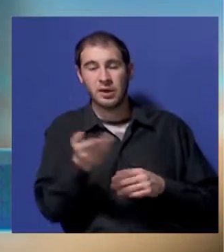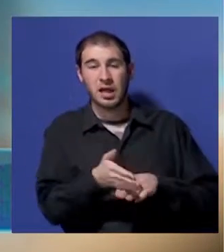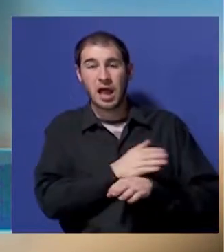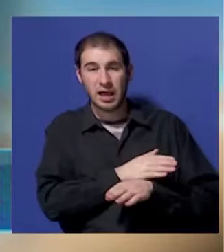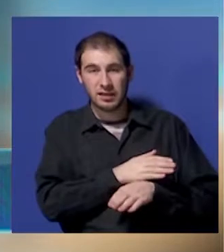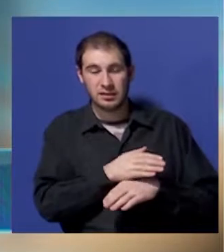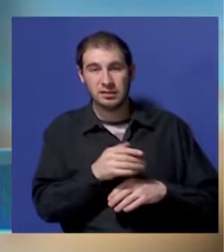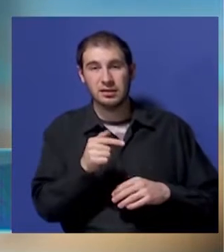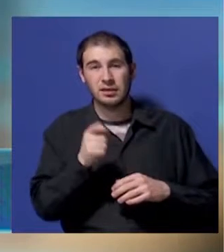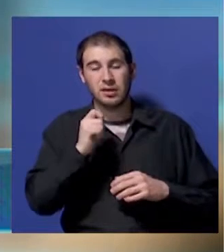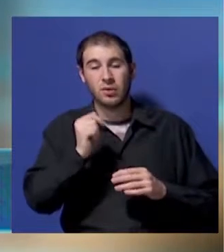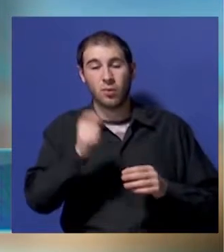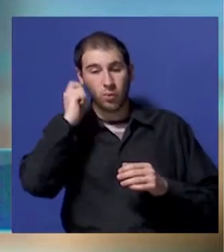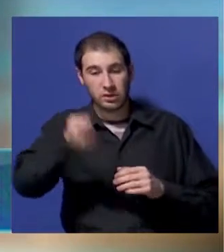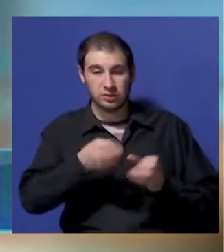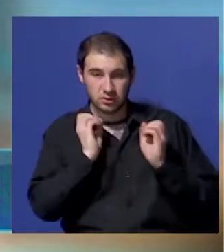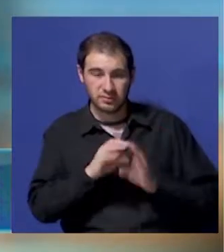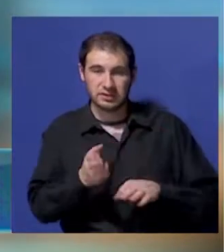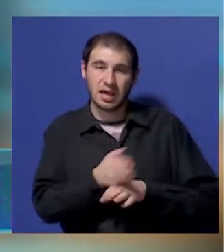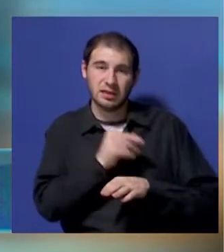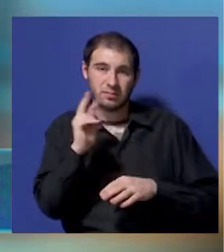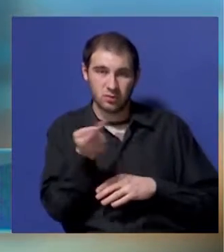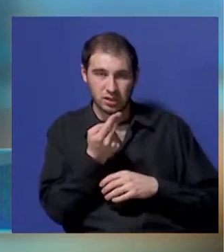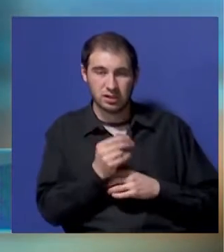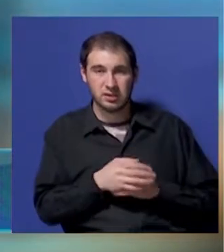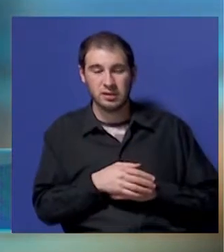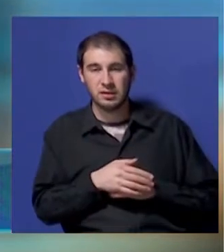que llegaran la posibilidad de los juicios. Y era